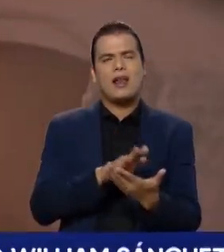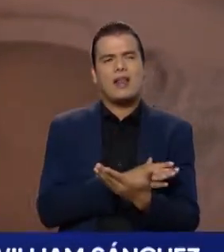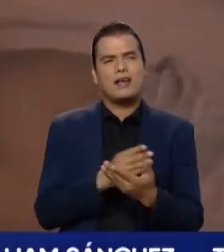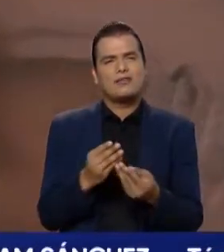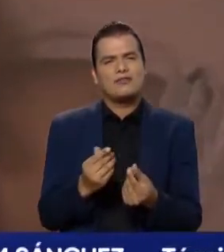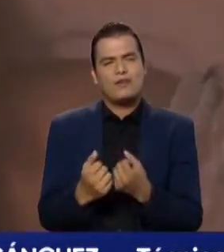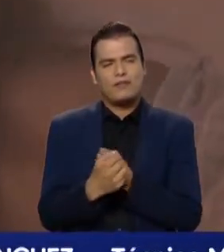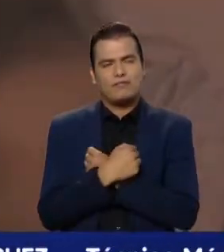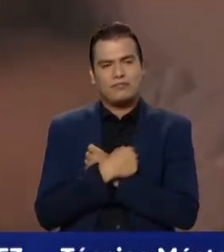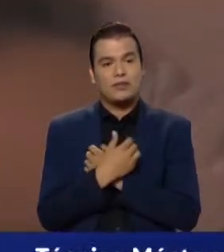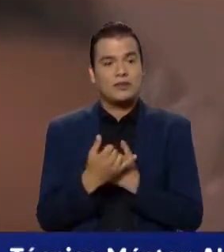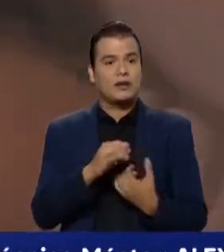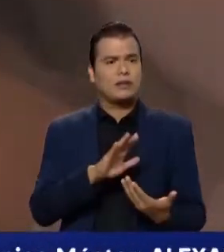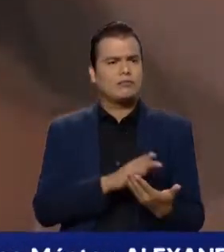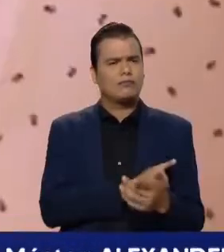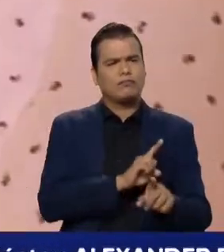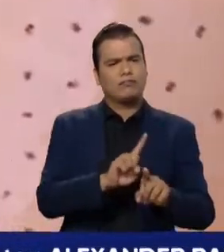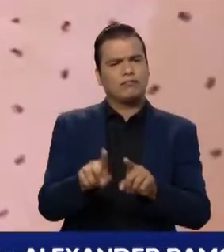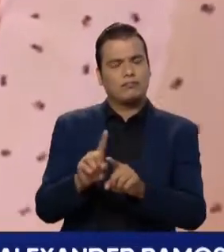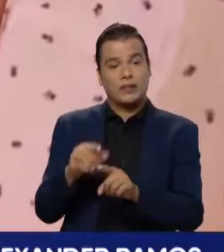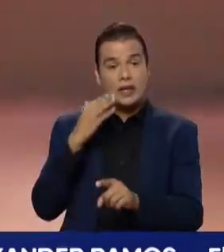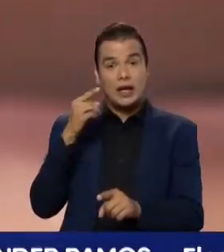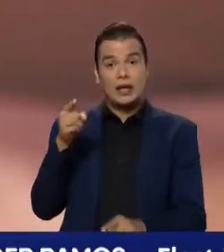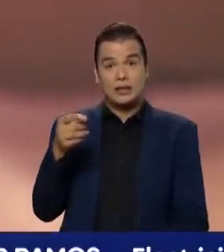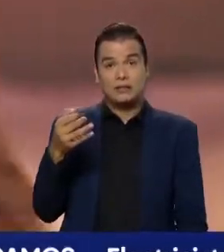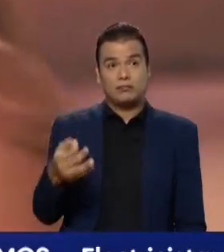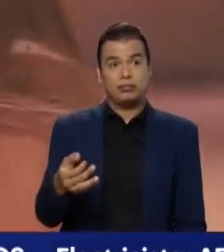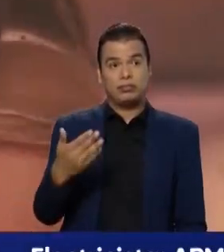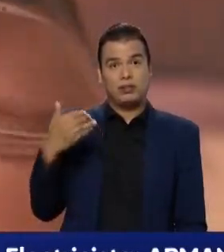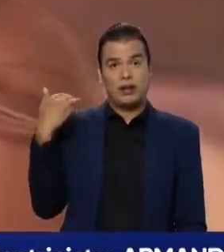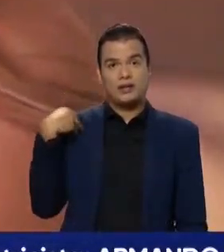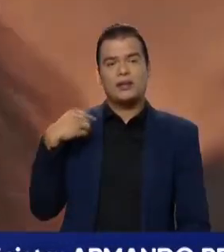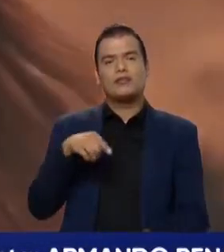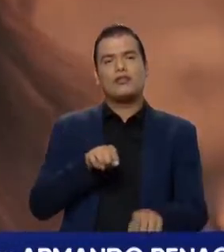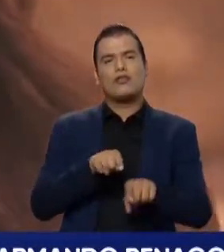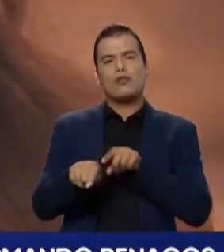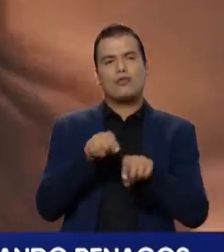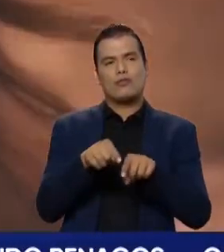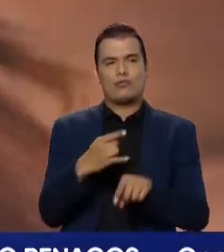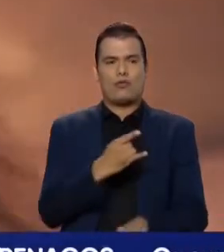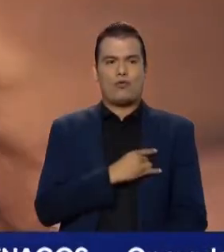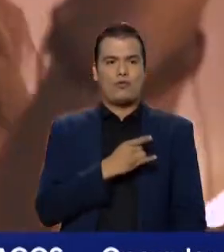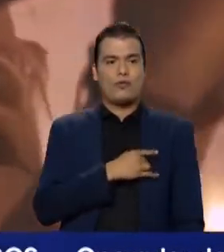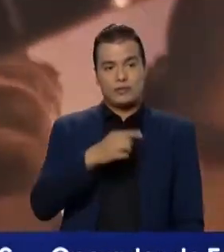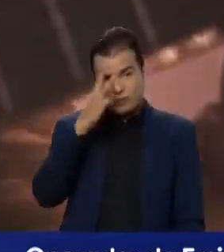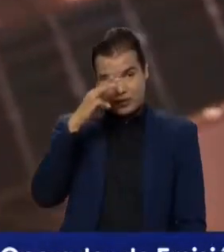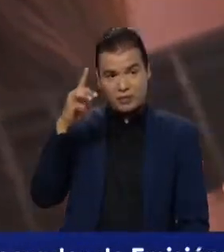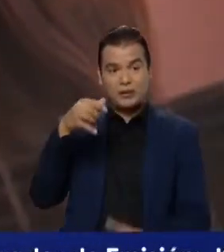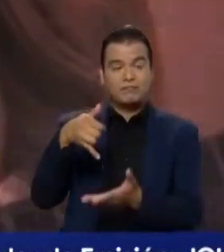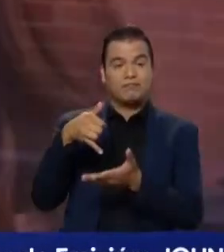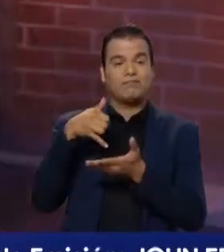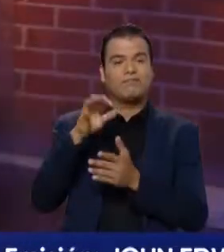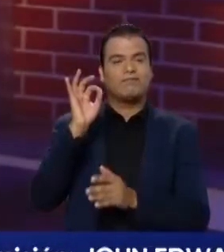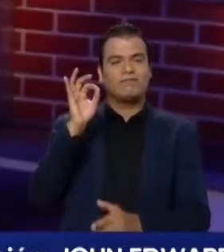Con sus trabajos musicales, Laila ganó el concurso de La Canción en la Universidad de Monterrey, México.